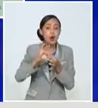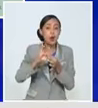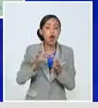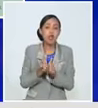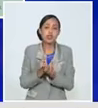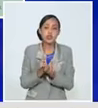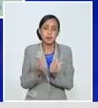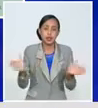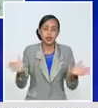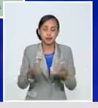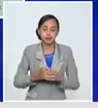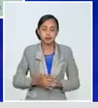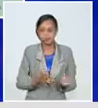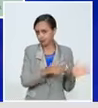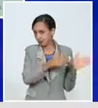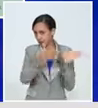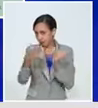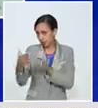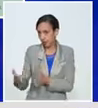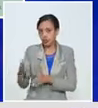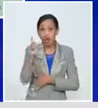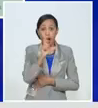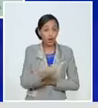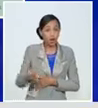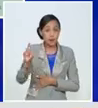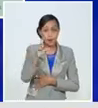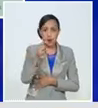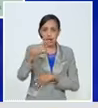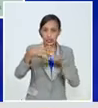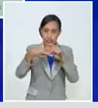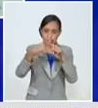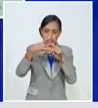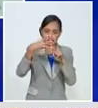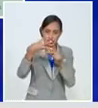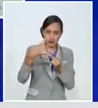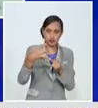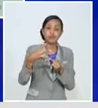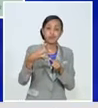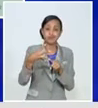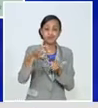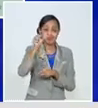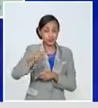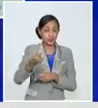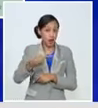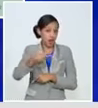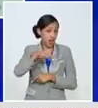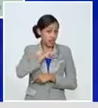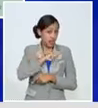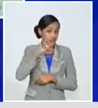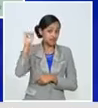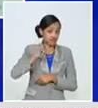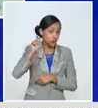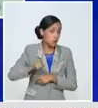De Camagüey, 3 casos también, viajeras cubanas,